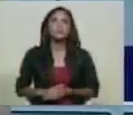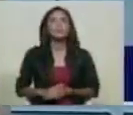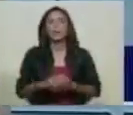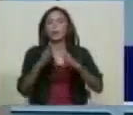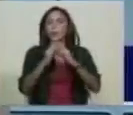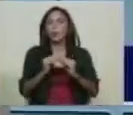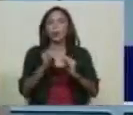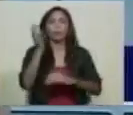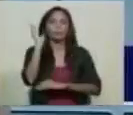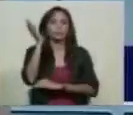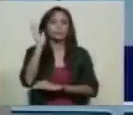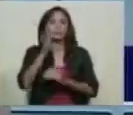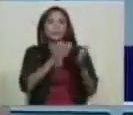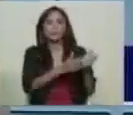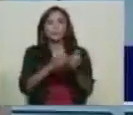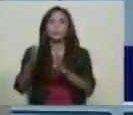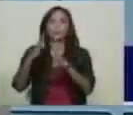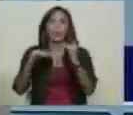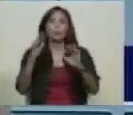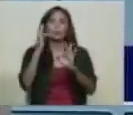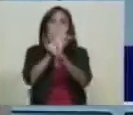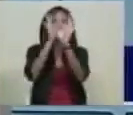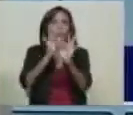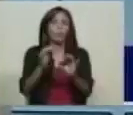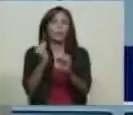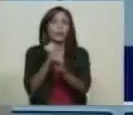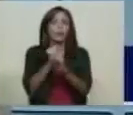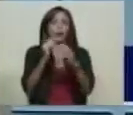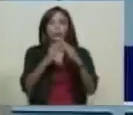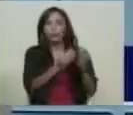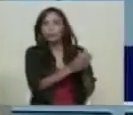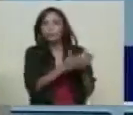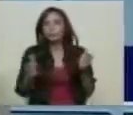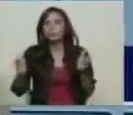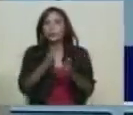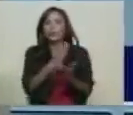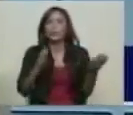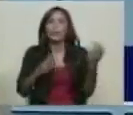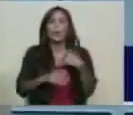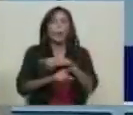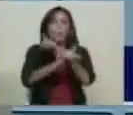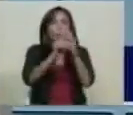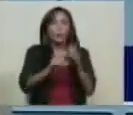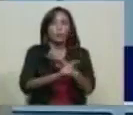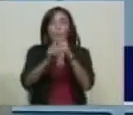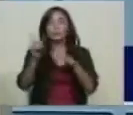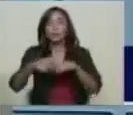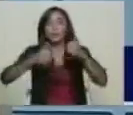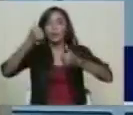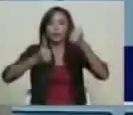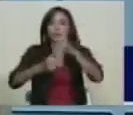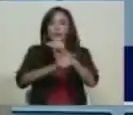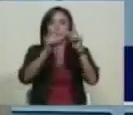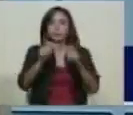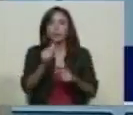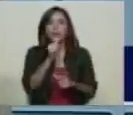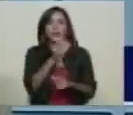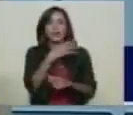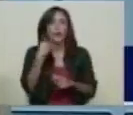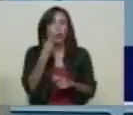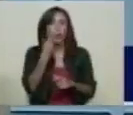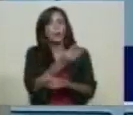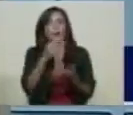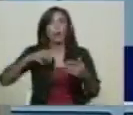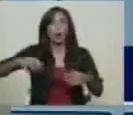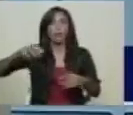congreso y emulando el método de trabajo de nuestro partido, realizamos un proceso de consulta y postulación de liderazgos juveniles en cada uno de los estados